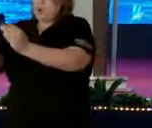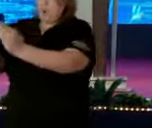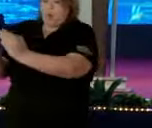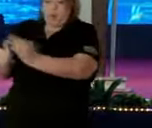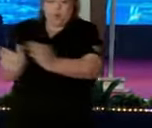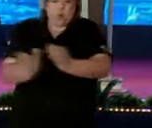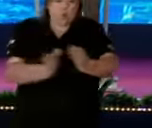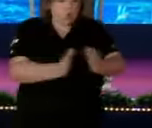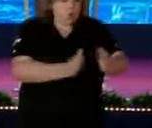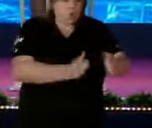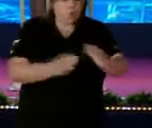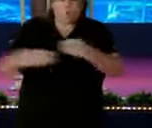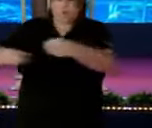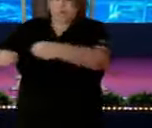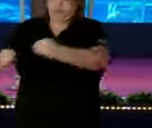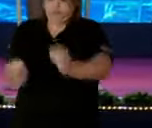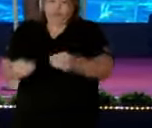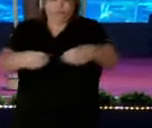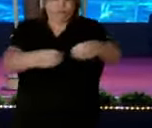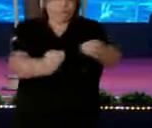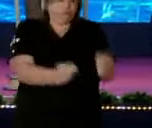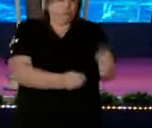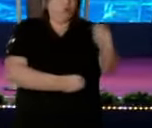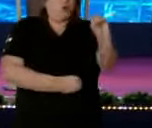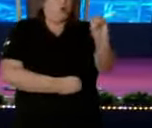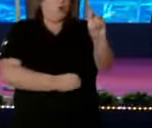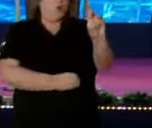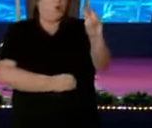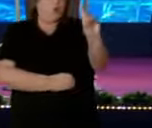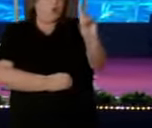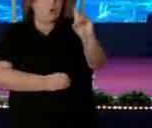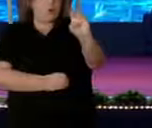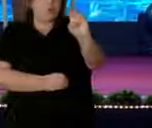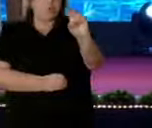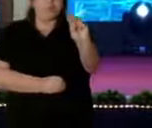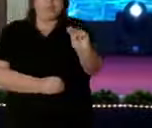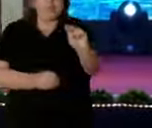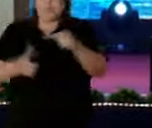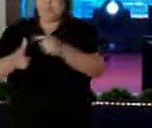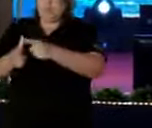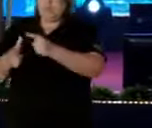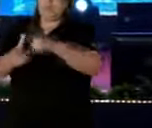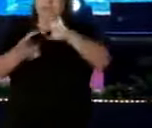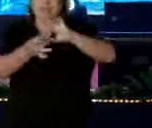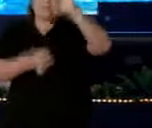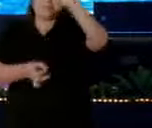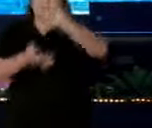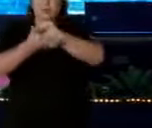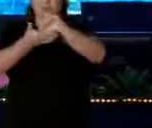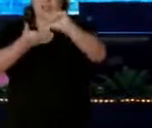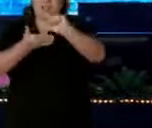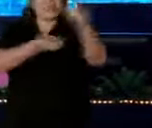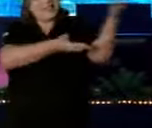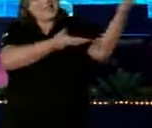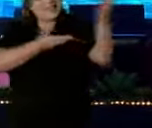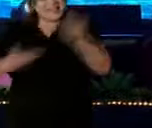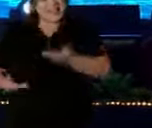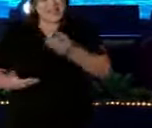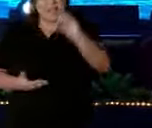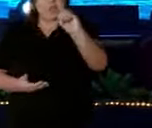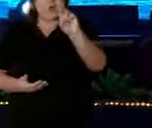Tome nota, el Espíritu Santo trae orden. Repito, el Espíritu Santo trae